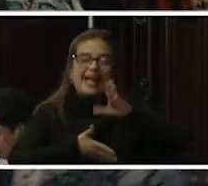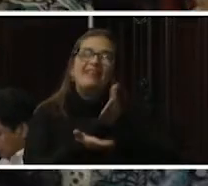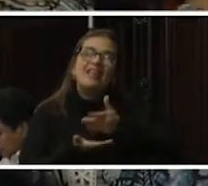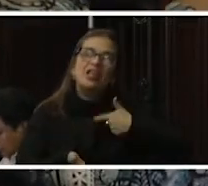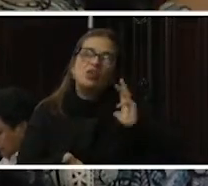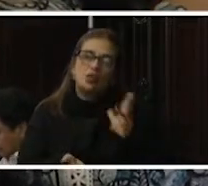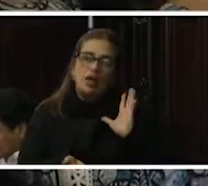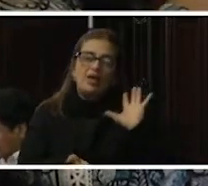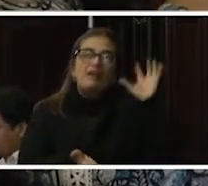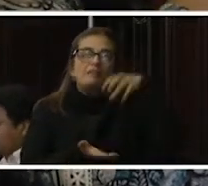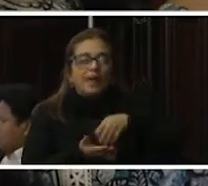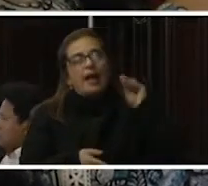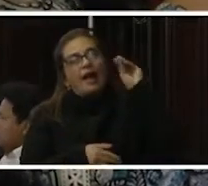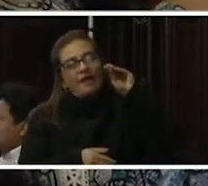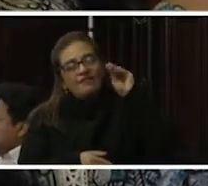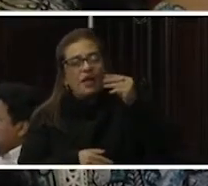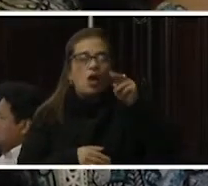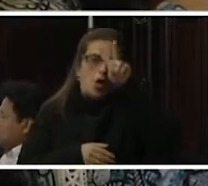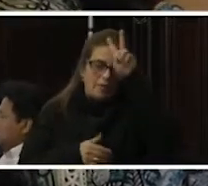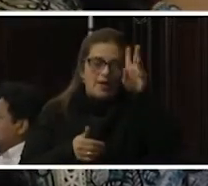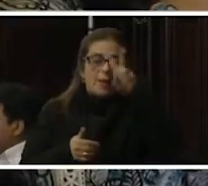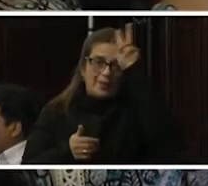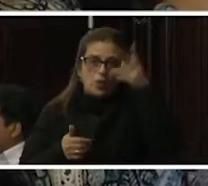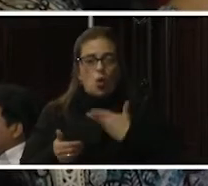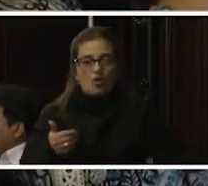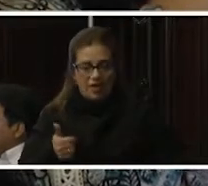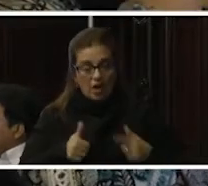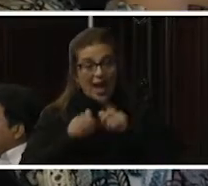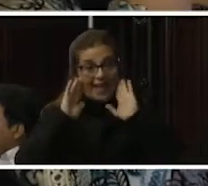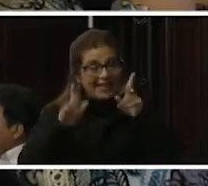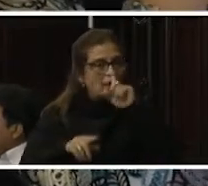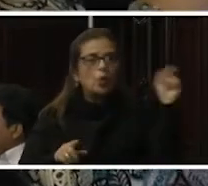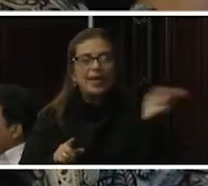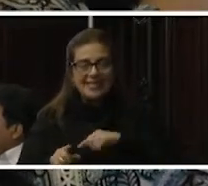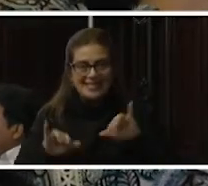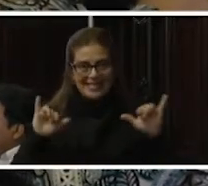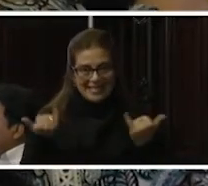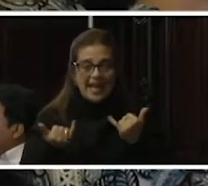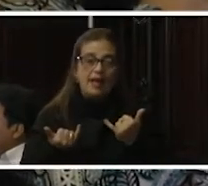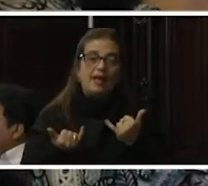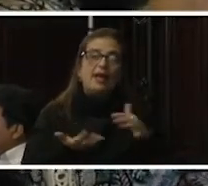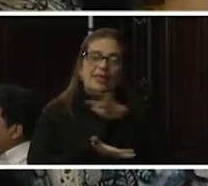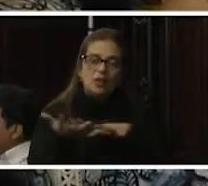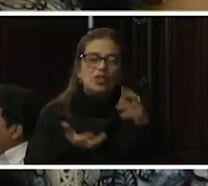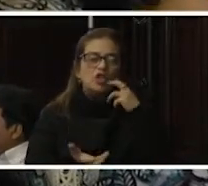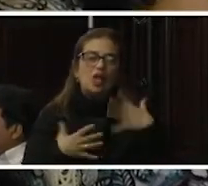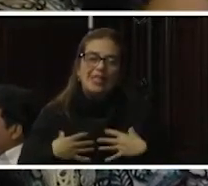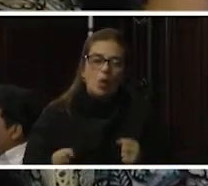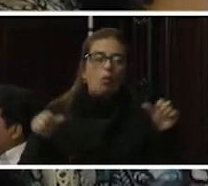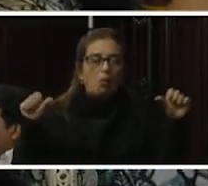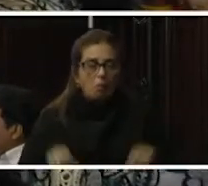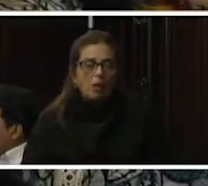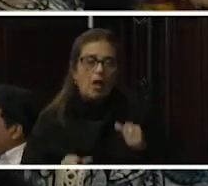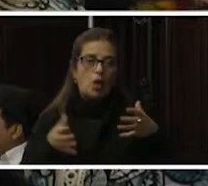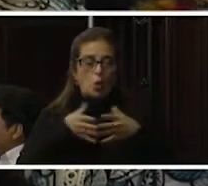Estado peruano a que, uno, atienda con celeridad y eficacia la grave crisis de salud que afecta al pueblo